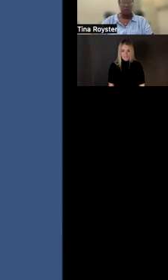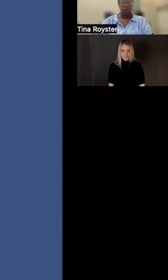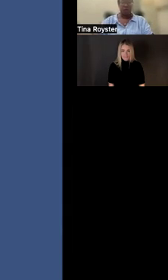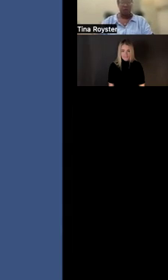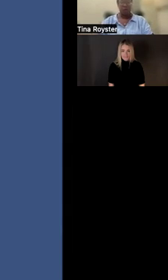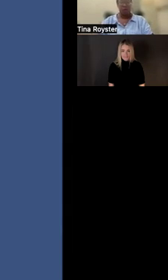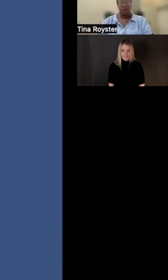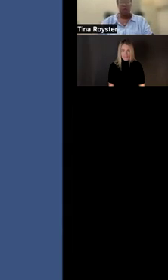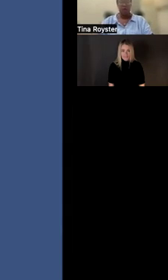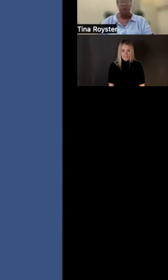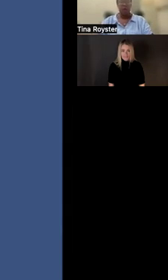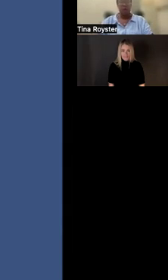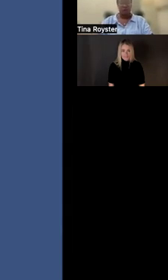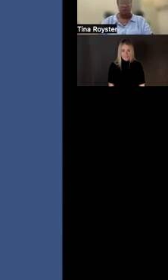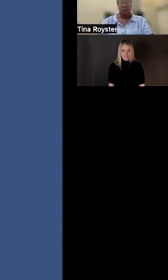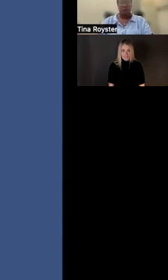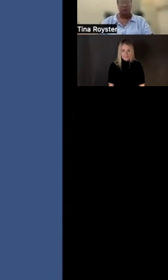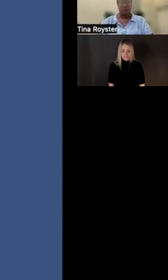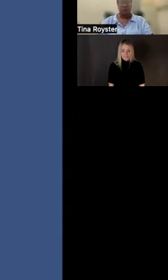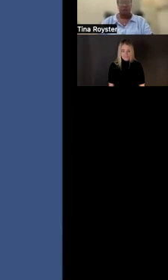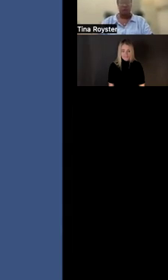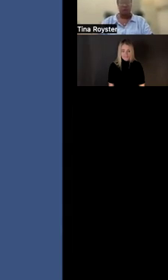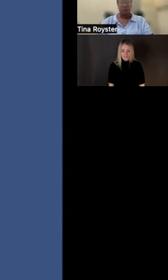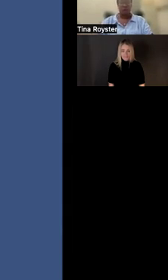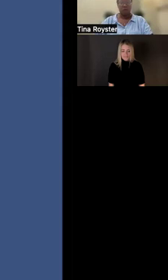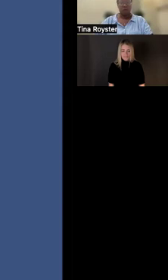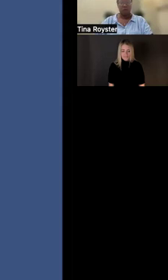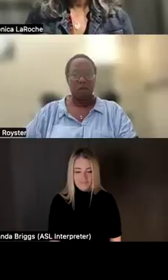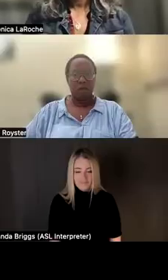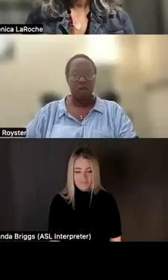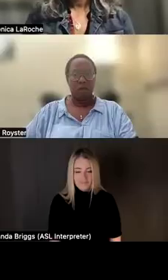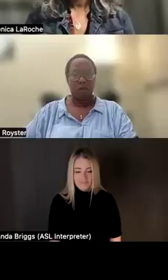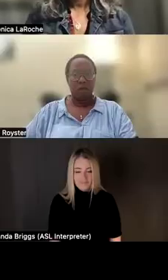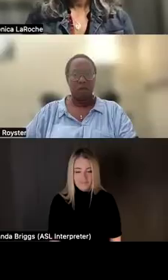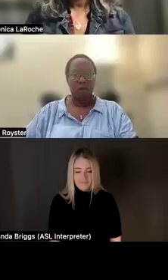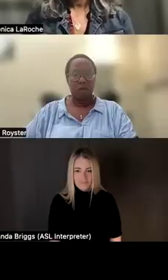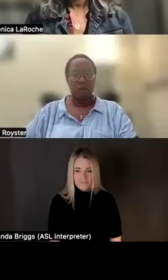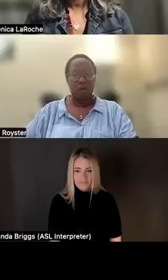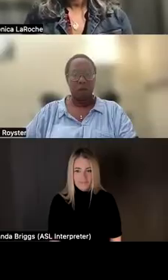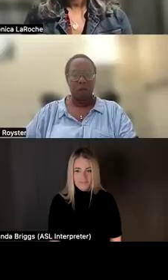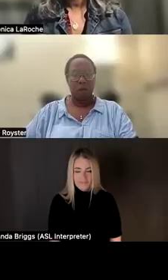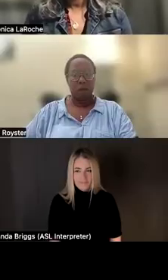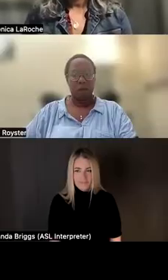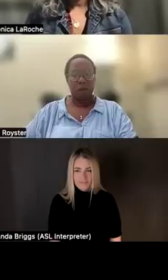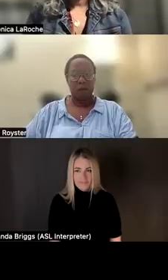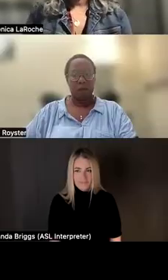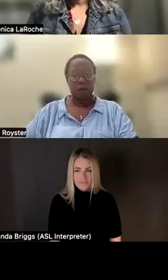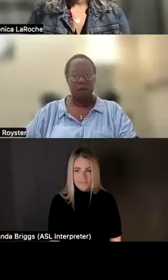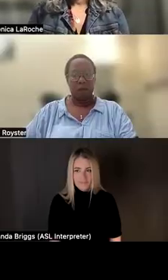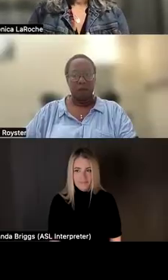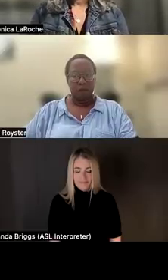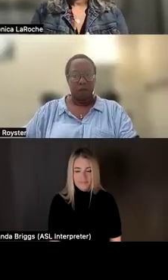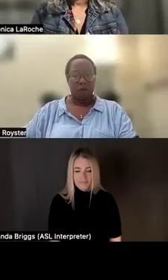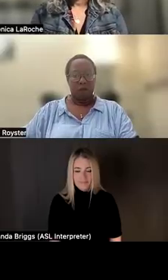aparecerá después de estas instrucciones. Si nos acompaña a través de la aplicación Zoom para teléfonos inteligentes, seleccione